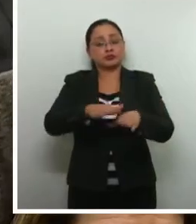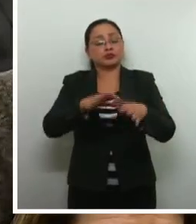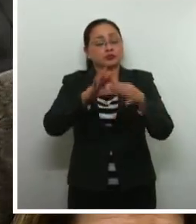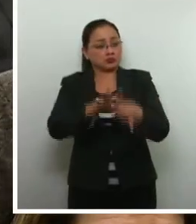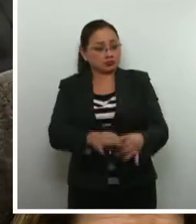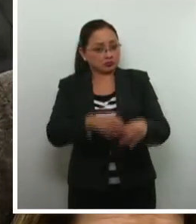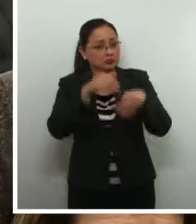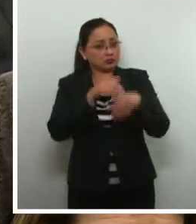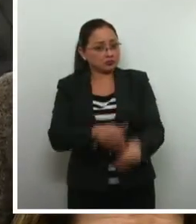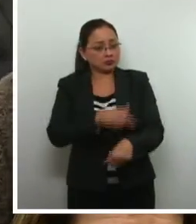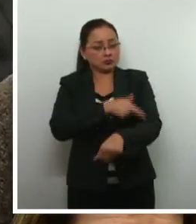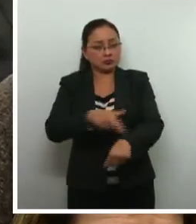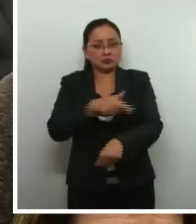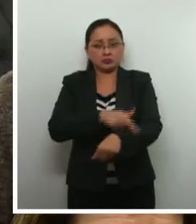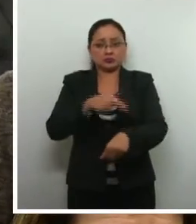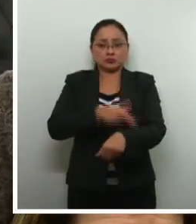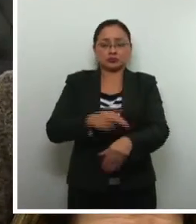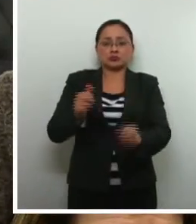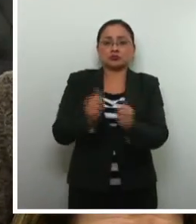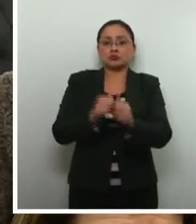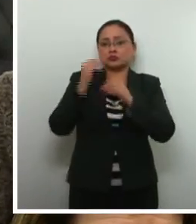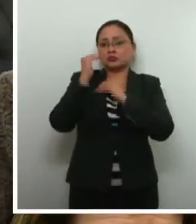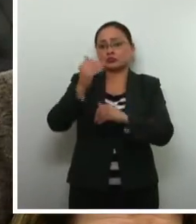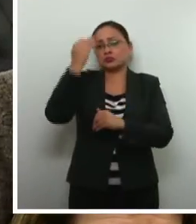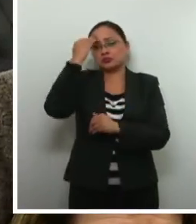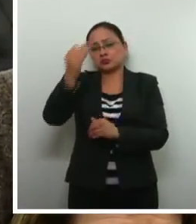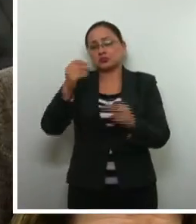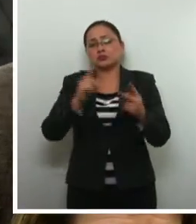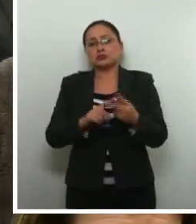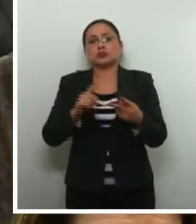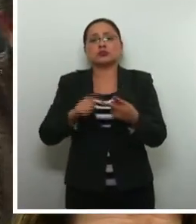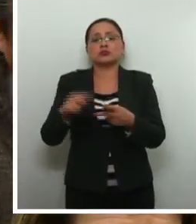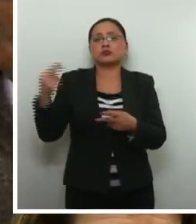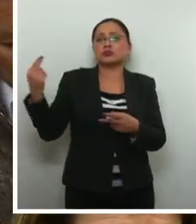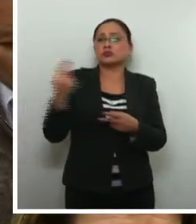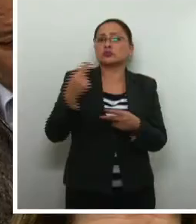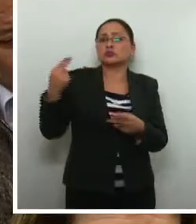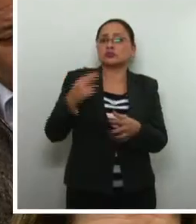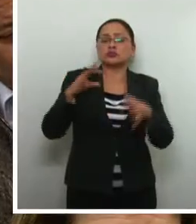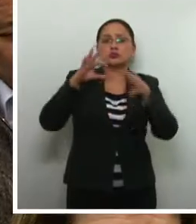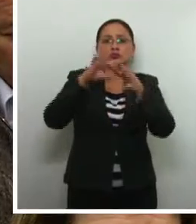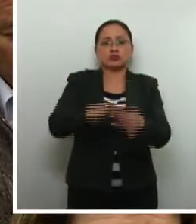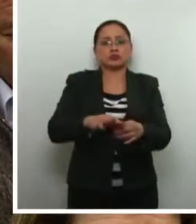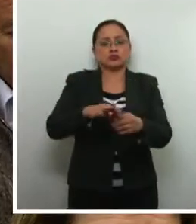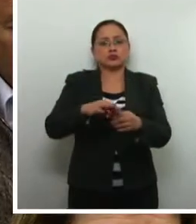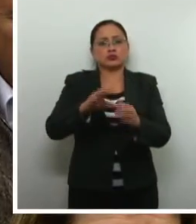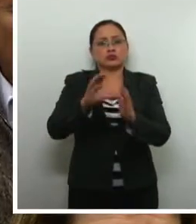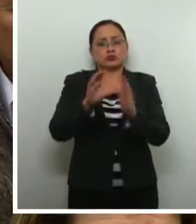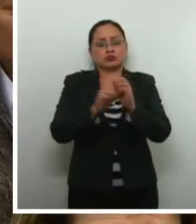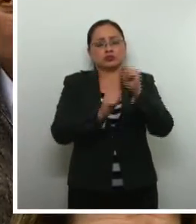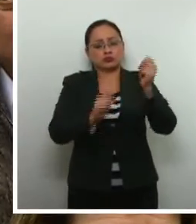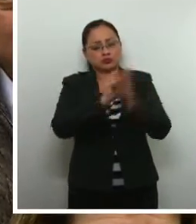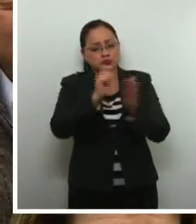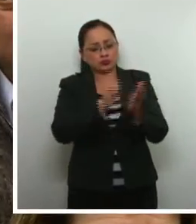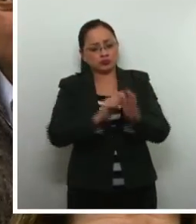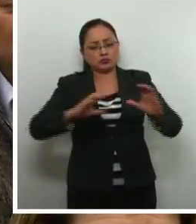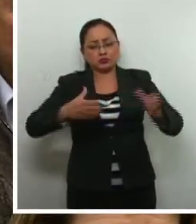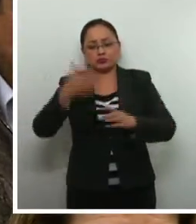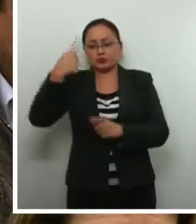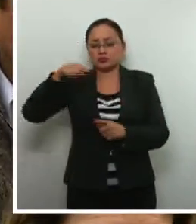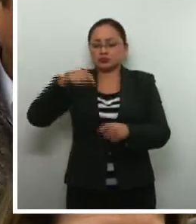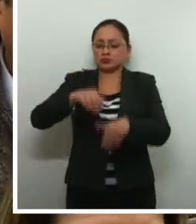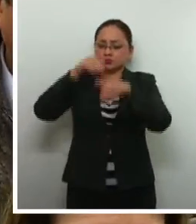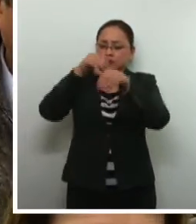procedimiento en virtud de los tiempos de urgencia que tiene el constituyente, pero en virtud también de salvaguarda, de